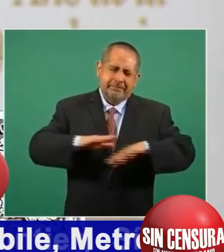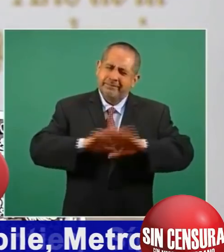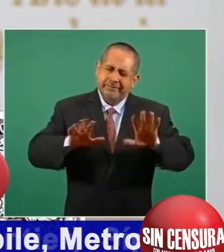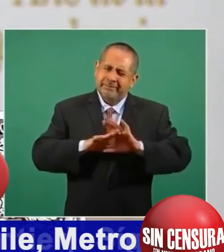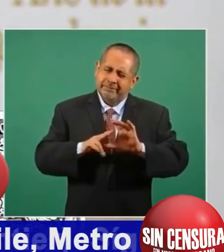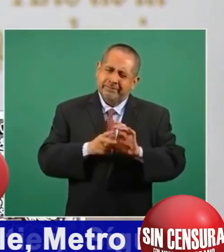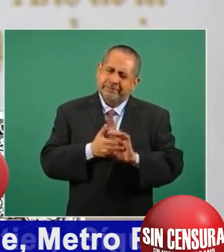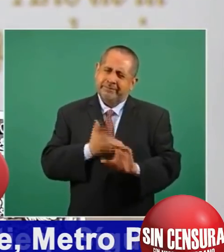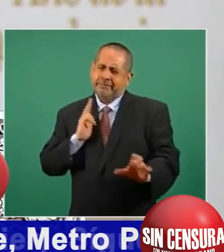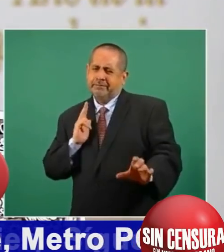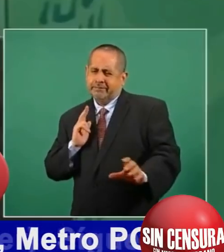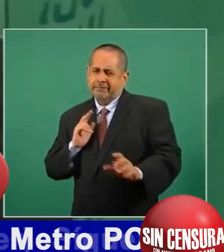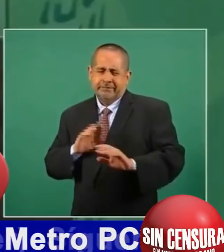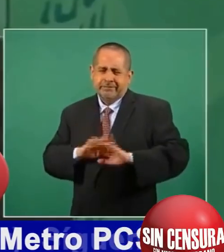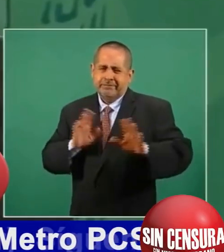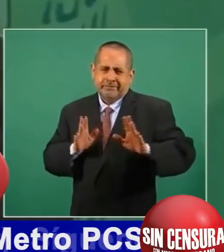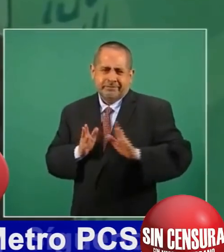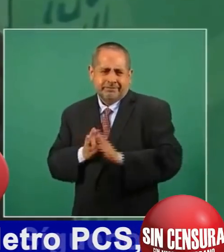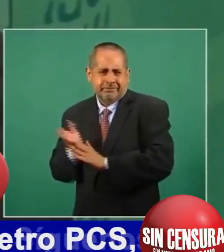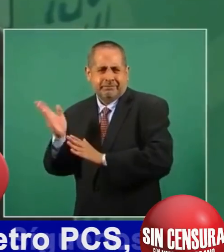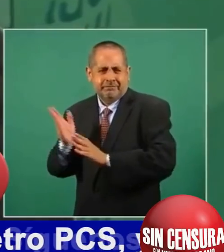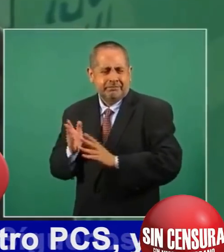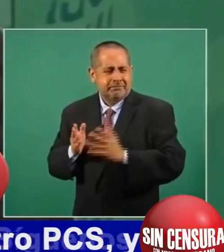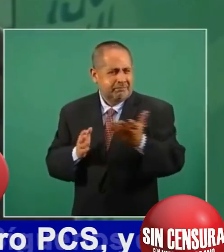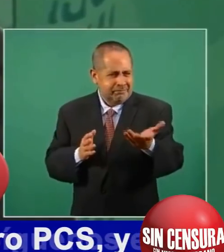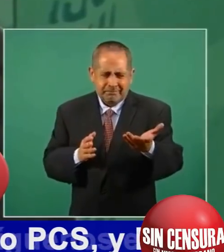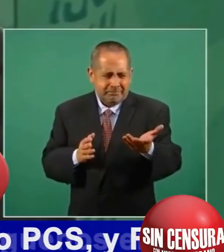esa actividad ilícita